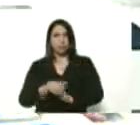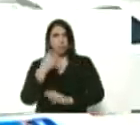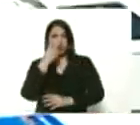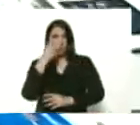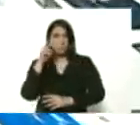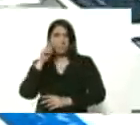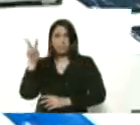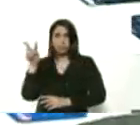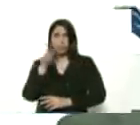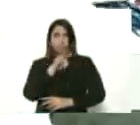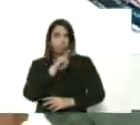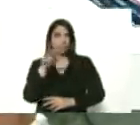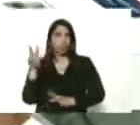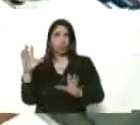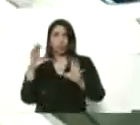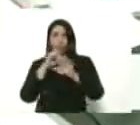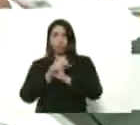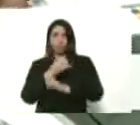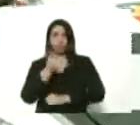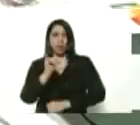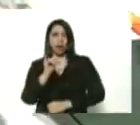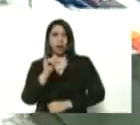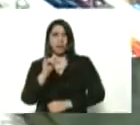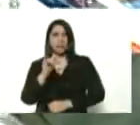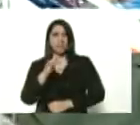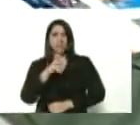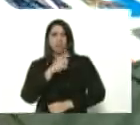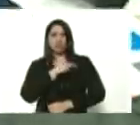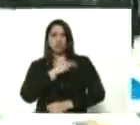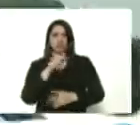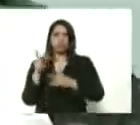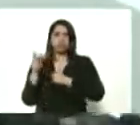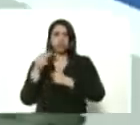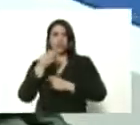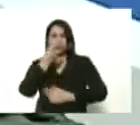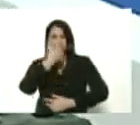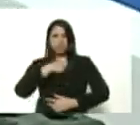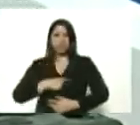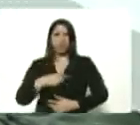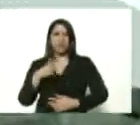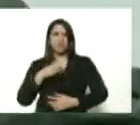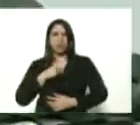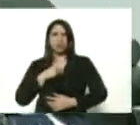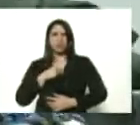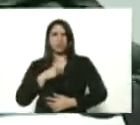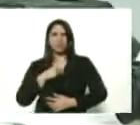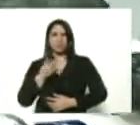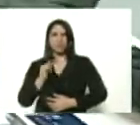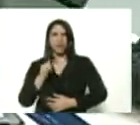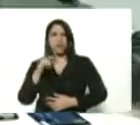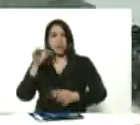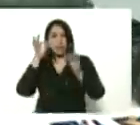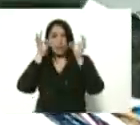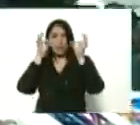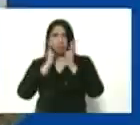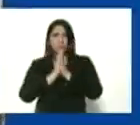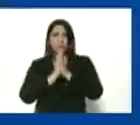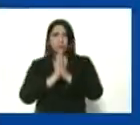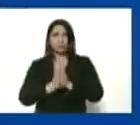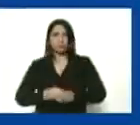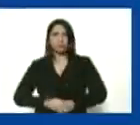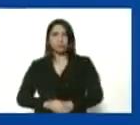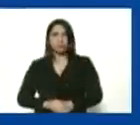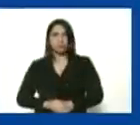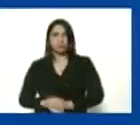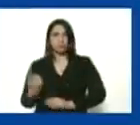nocturno, aquí tienen las chapas, las chapas, si me traes los lentes, por favor.